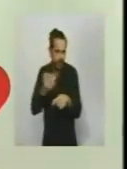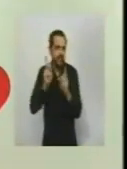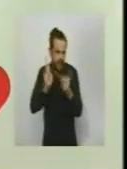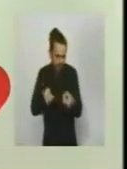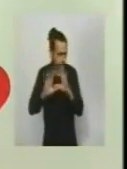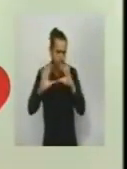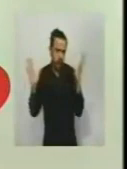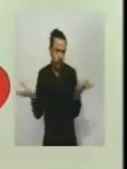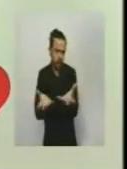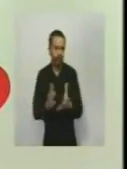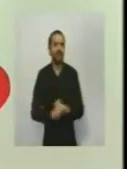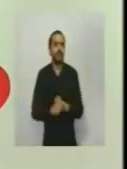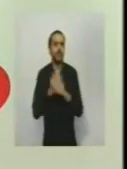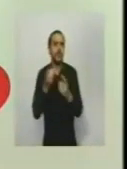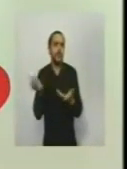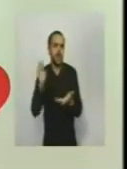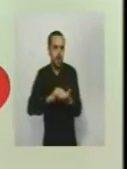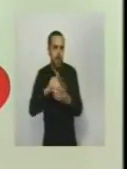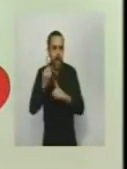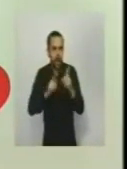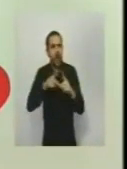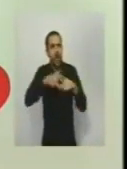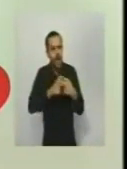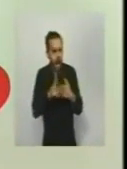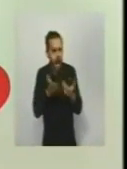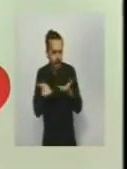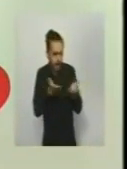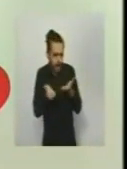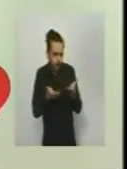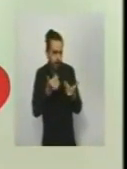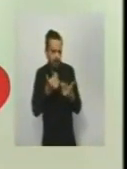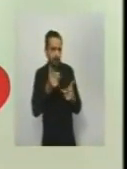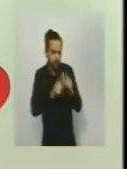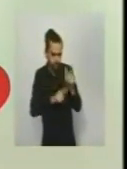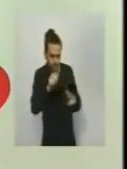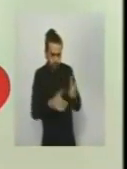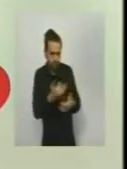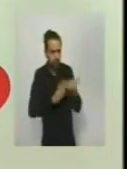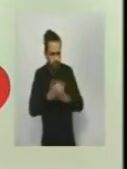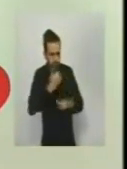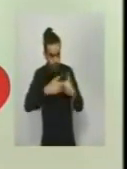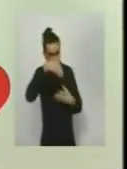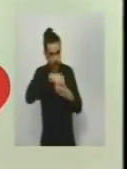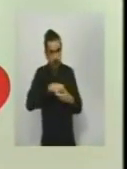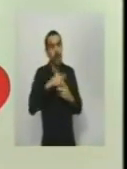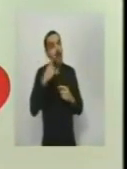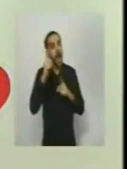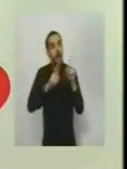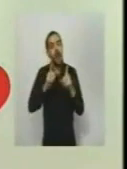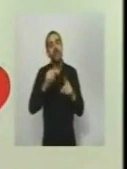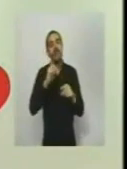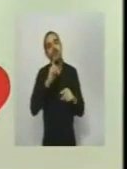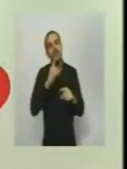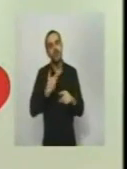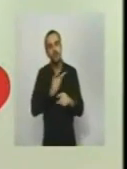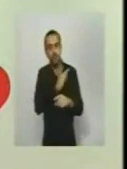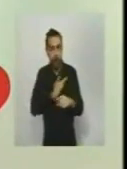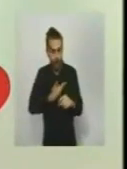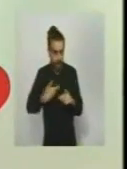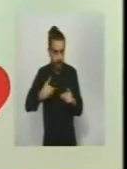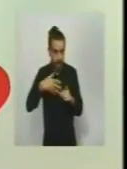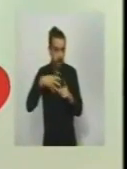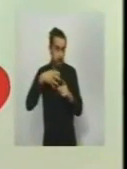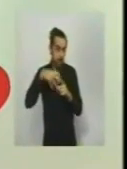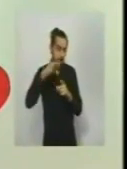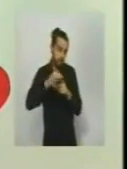tomando diferentes opiniones de los asesores técnicos y de los asesores de los municipios, se han emitido una serie de recomendaciones para